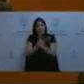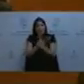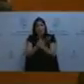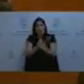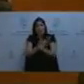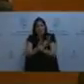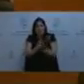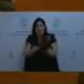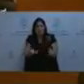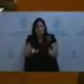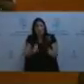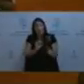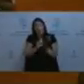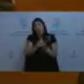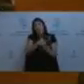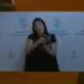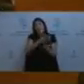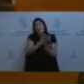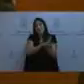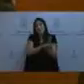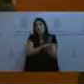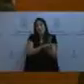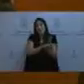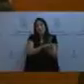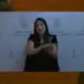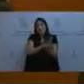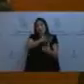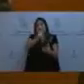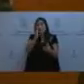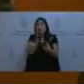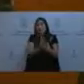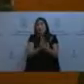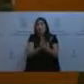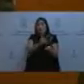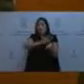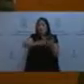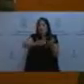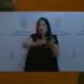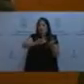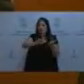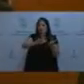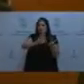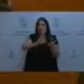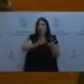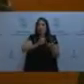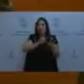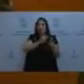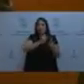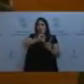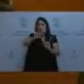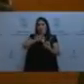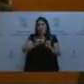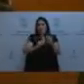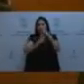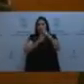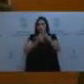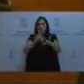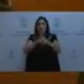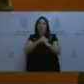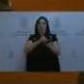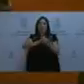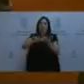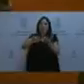mejor ni hablamos de los expedientes de liquidación, de su rechazo a frenar la tramitación para suspender la liquidación de las